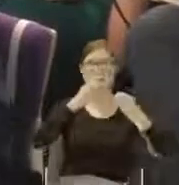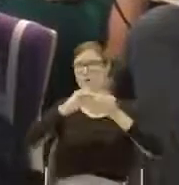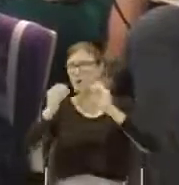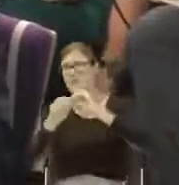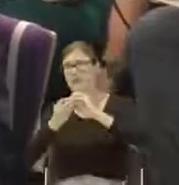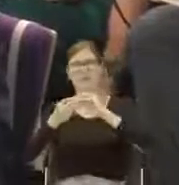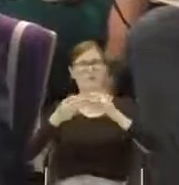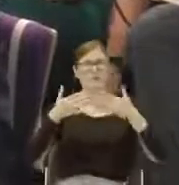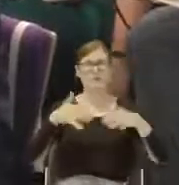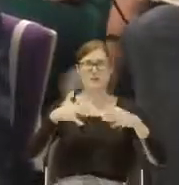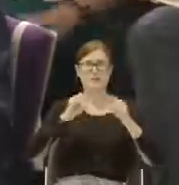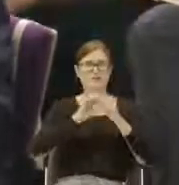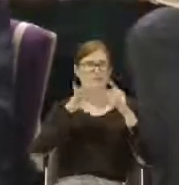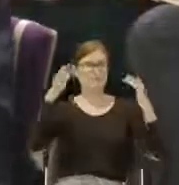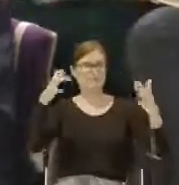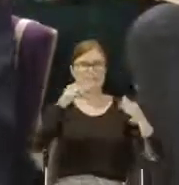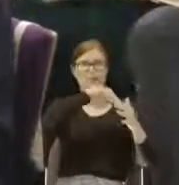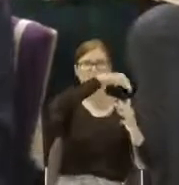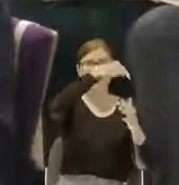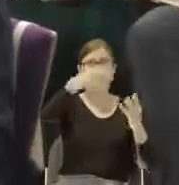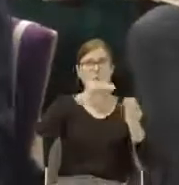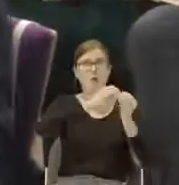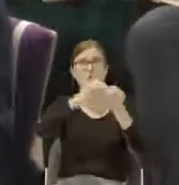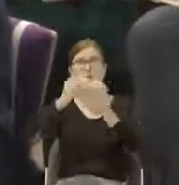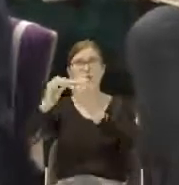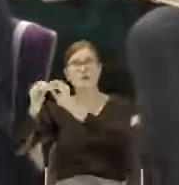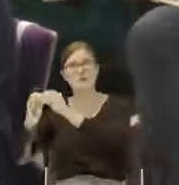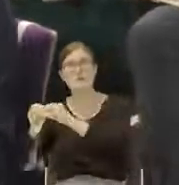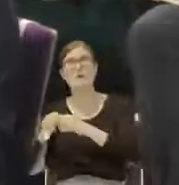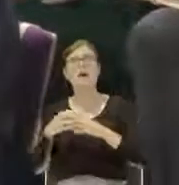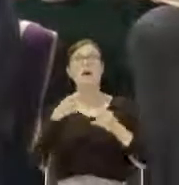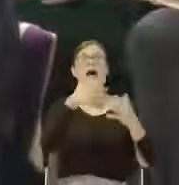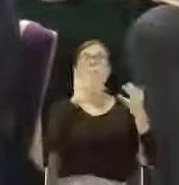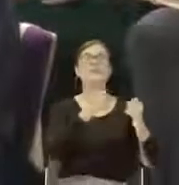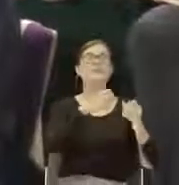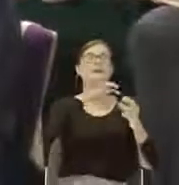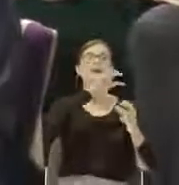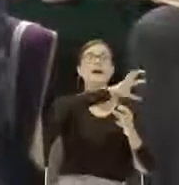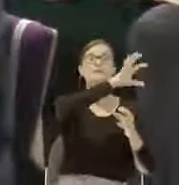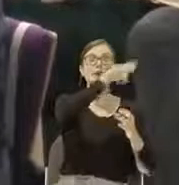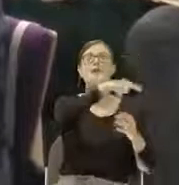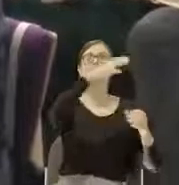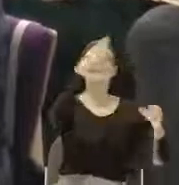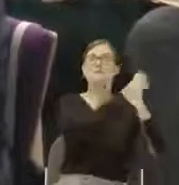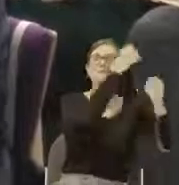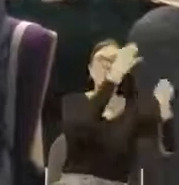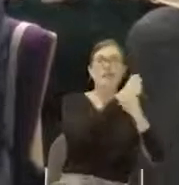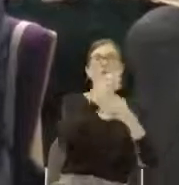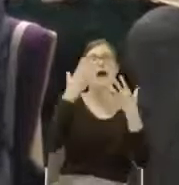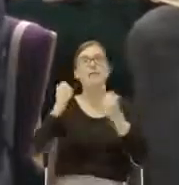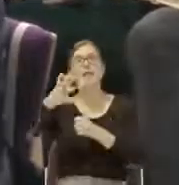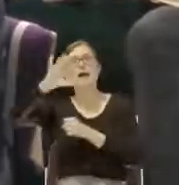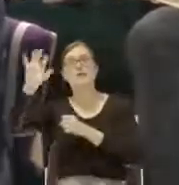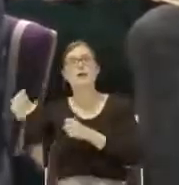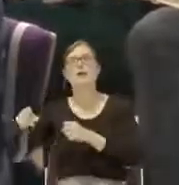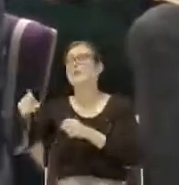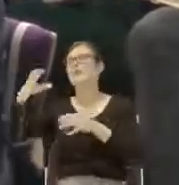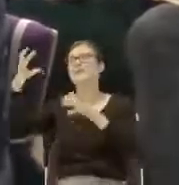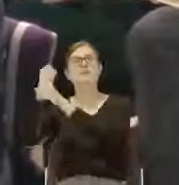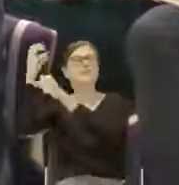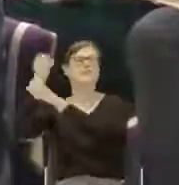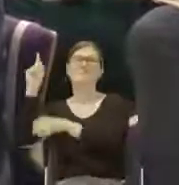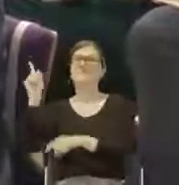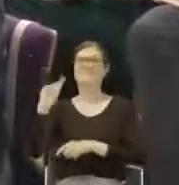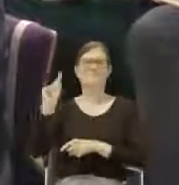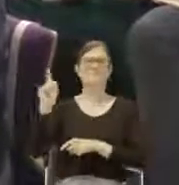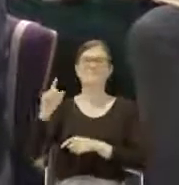unos u otros. Esos conflictos implican a los grandes estados y a las organizaciones internacionales como la Unión Europea, pero también ocupan, por cierto, a esas grandes